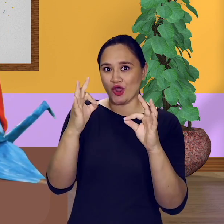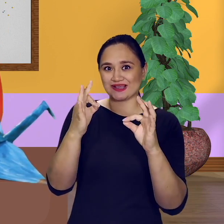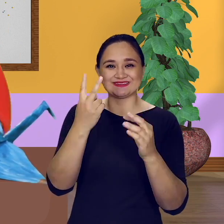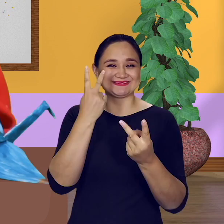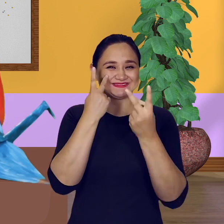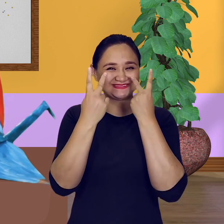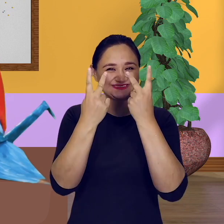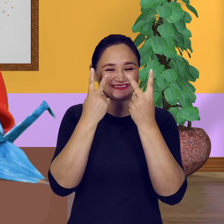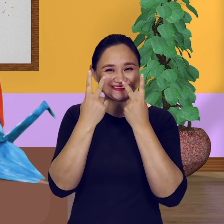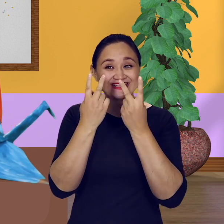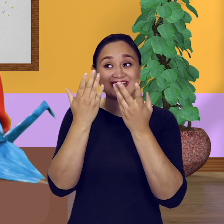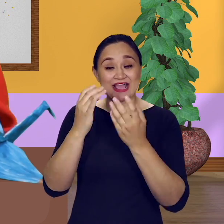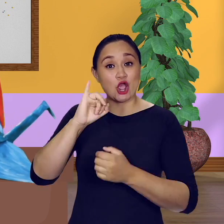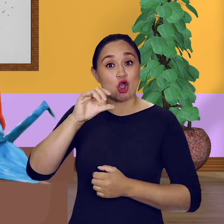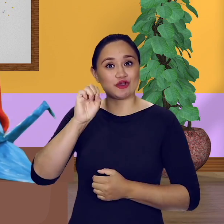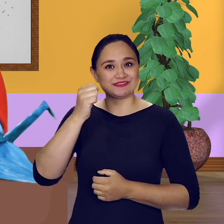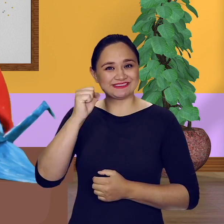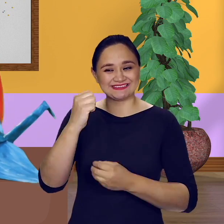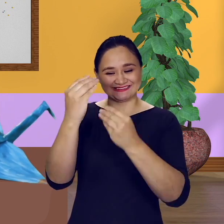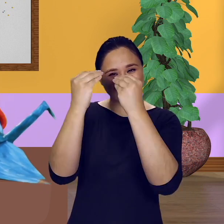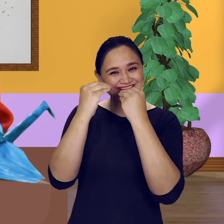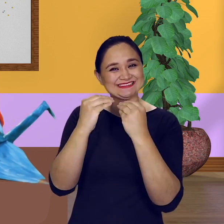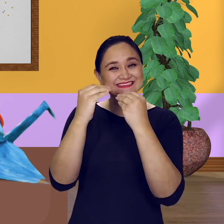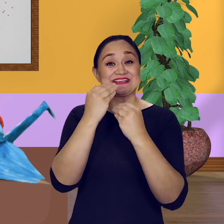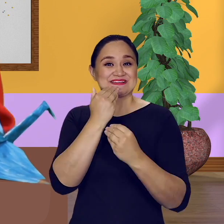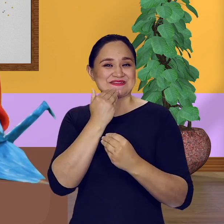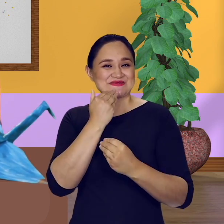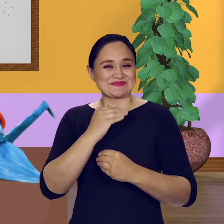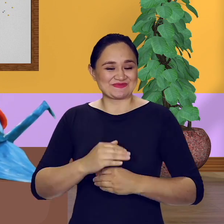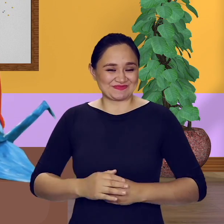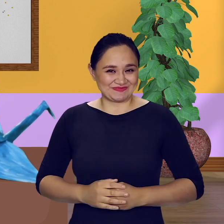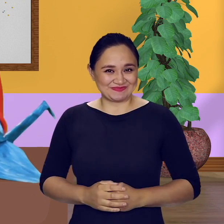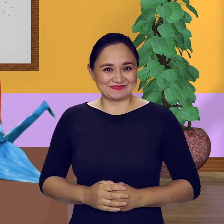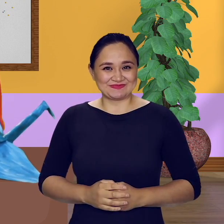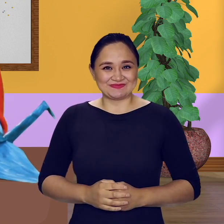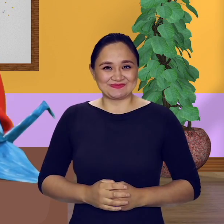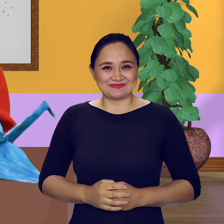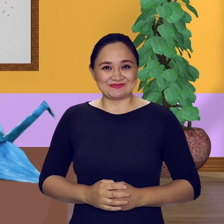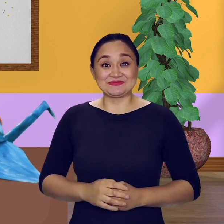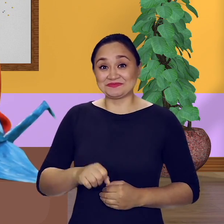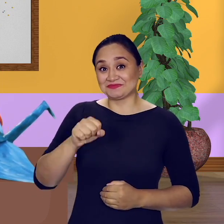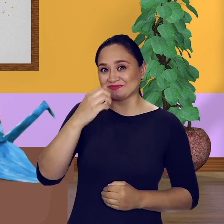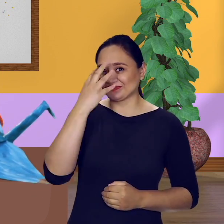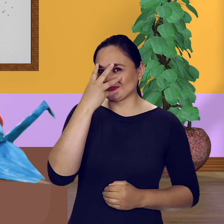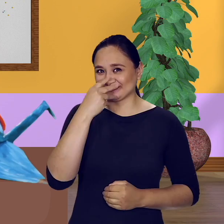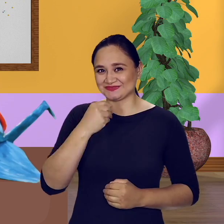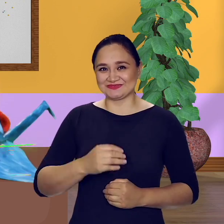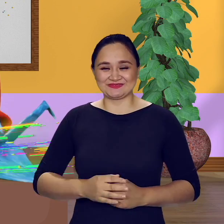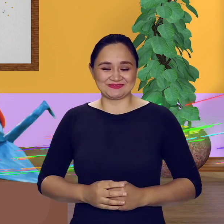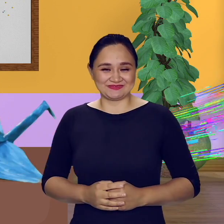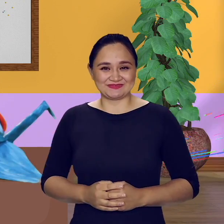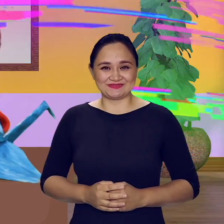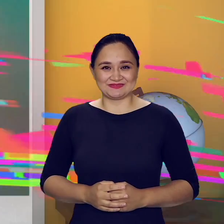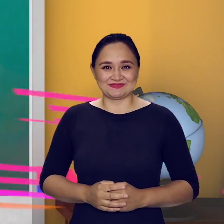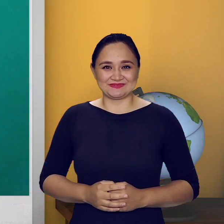de papel y veamos a José Antonio, que nos enseña a hacerla. Es bien bonito.